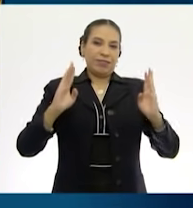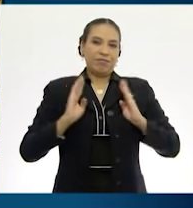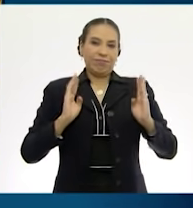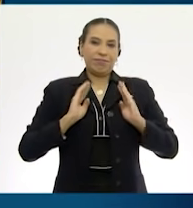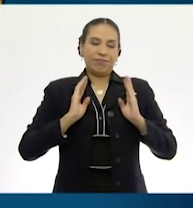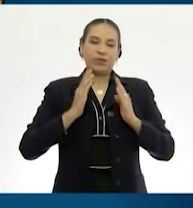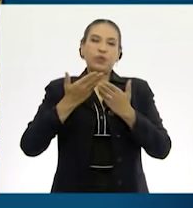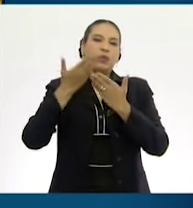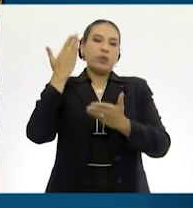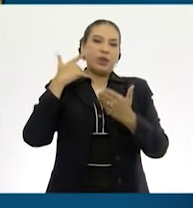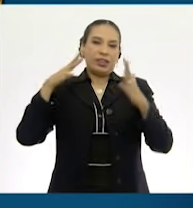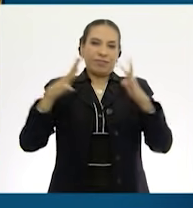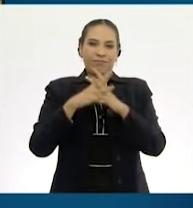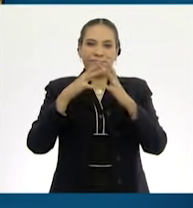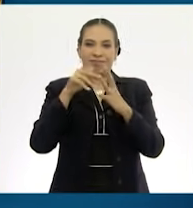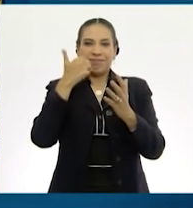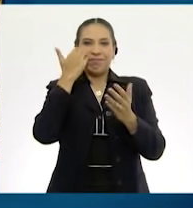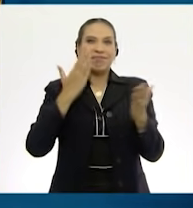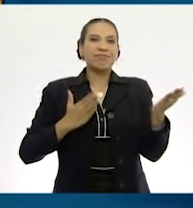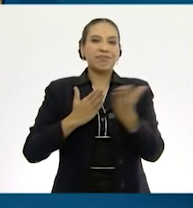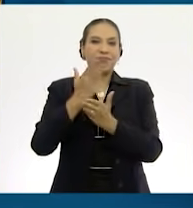buscaba desde tiempo atrás el poder.